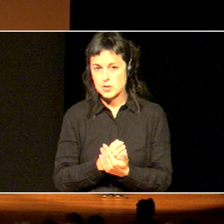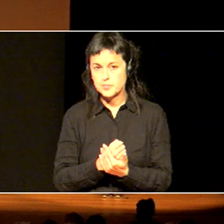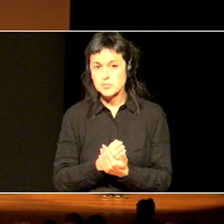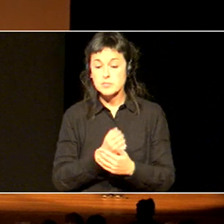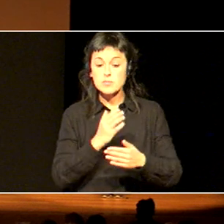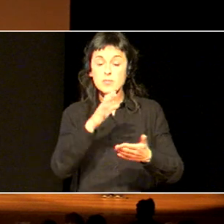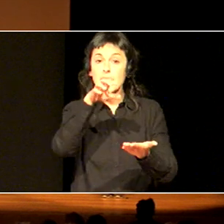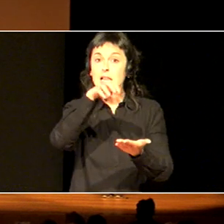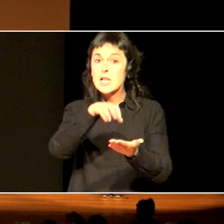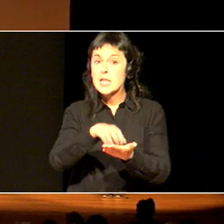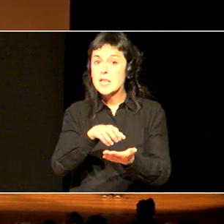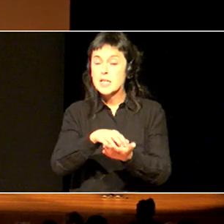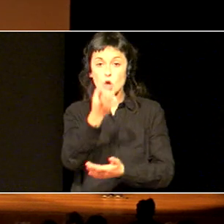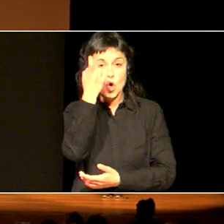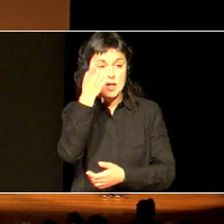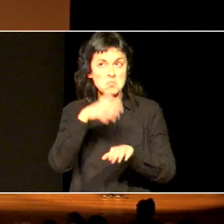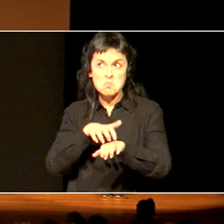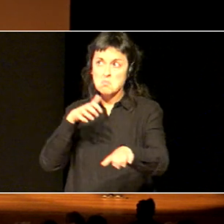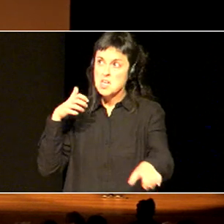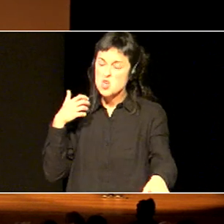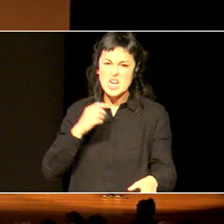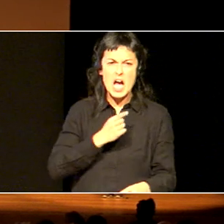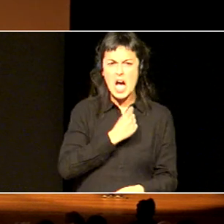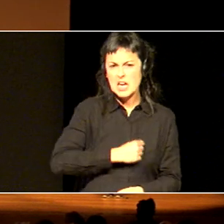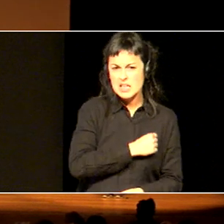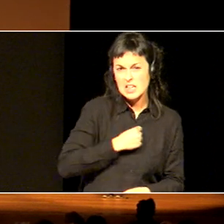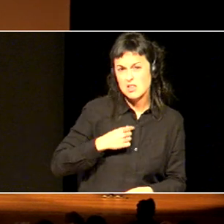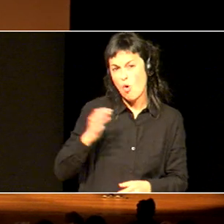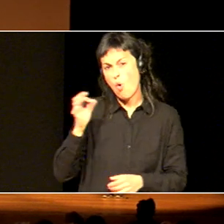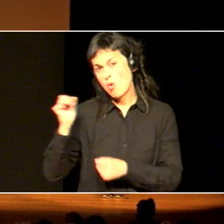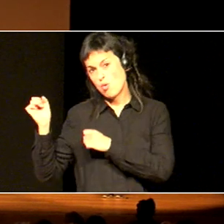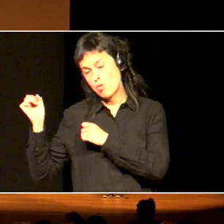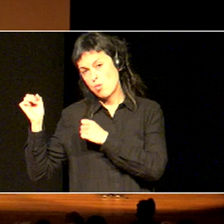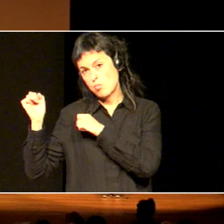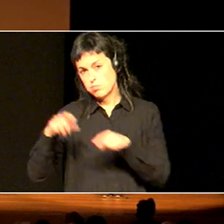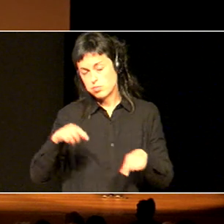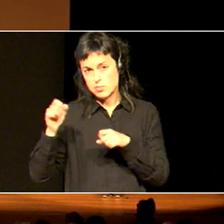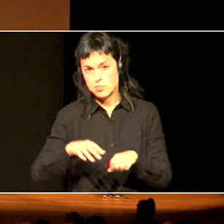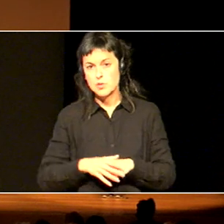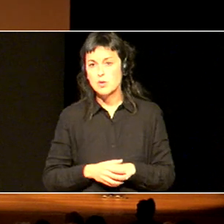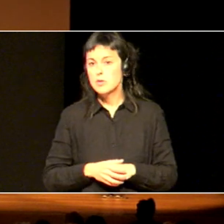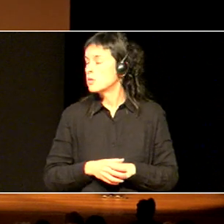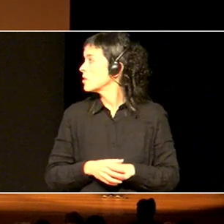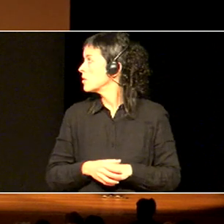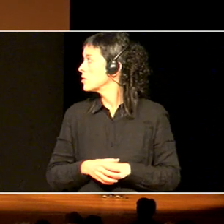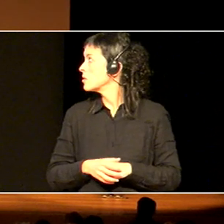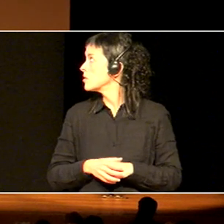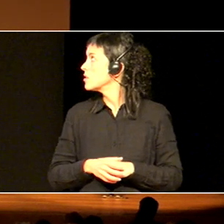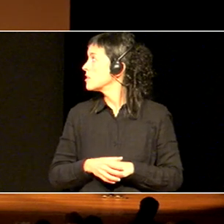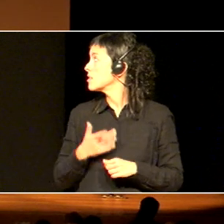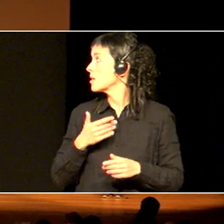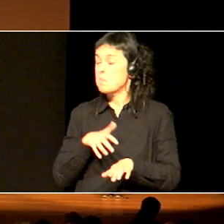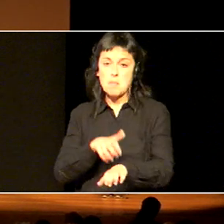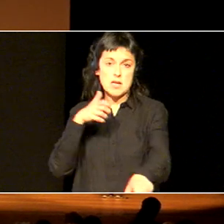gehiengoa, ikustezue, ikasle ijitoak eta etorkinak dira. Bekarioak 185